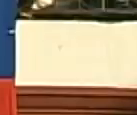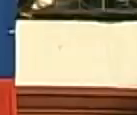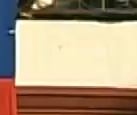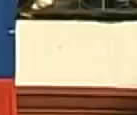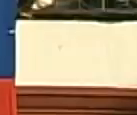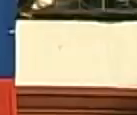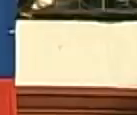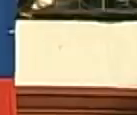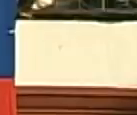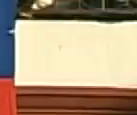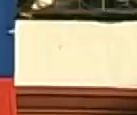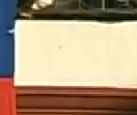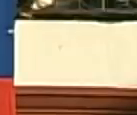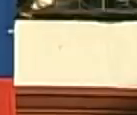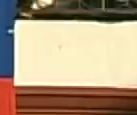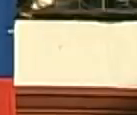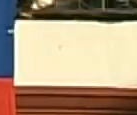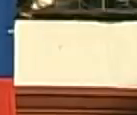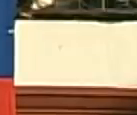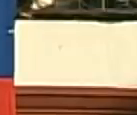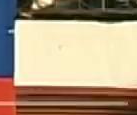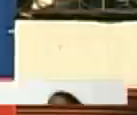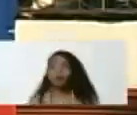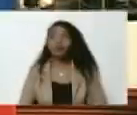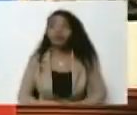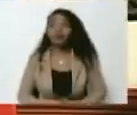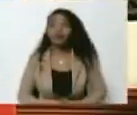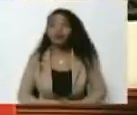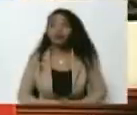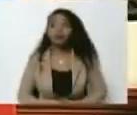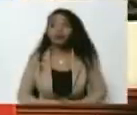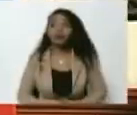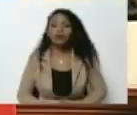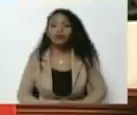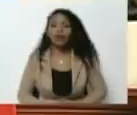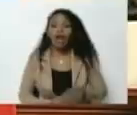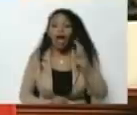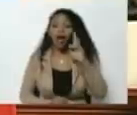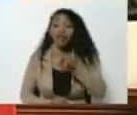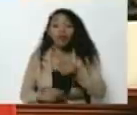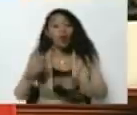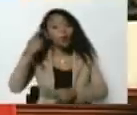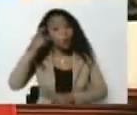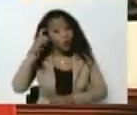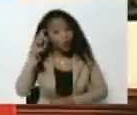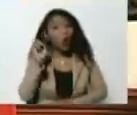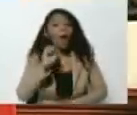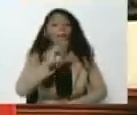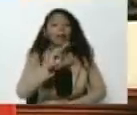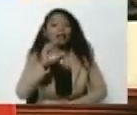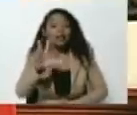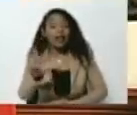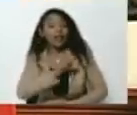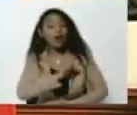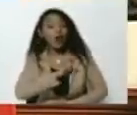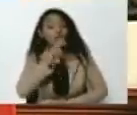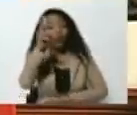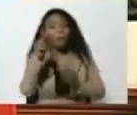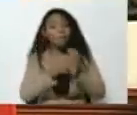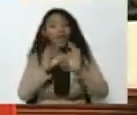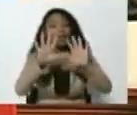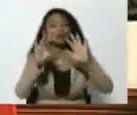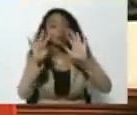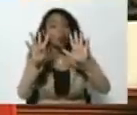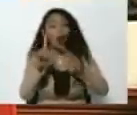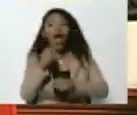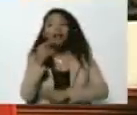Así fue, como es el canto de la juventud. Ahí vimos, recordando el 23 de enero del 2019.